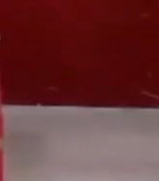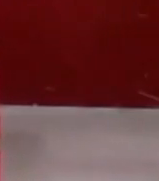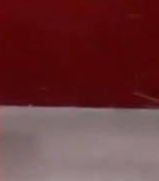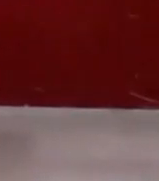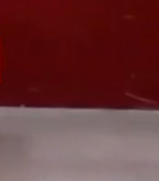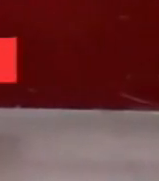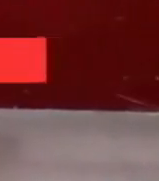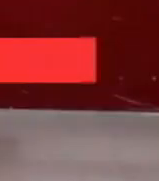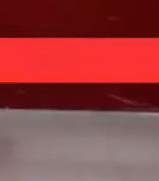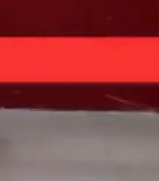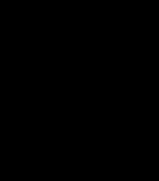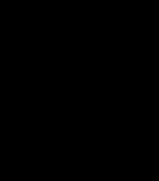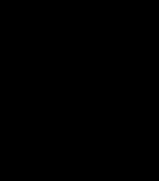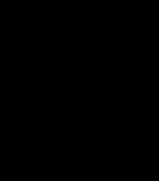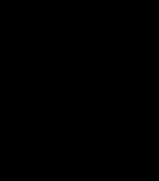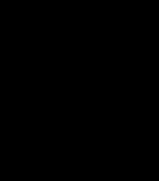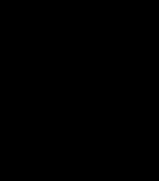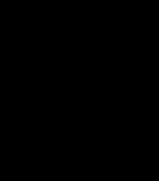¿Se me olvidó lo que seguía?